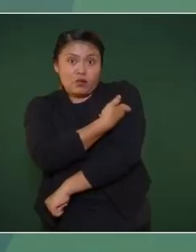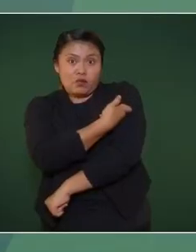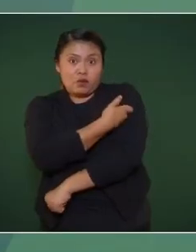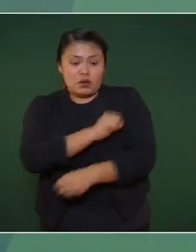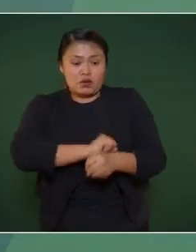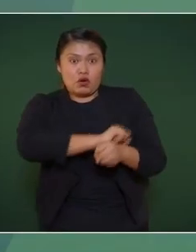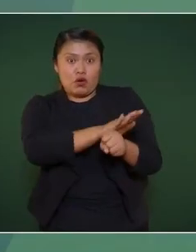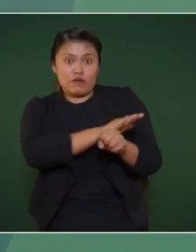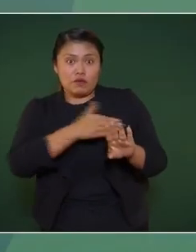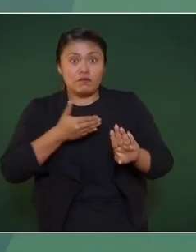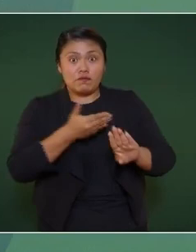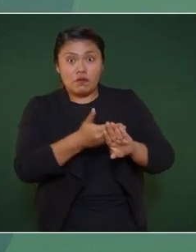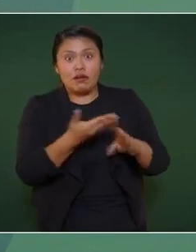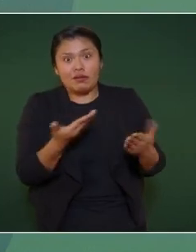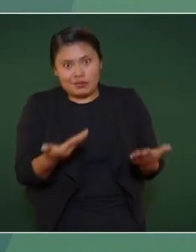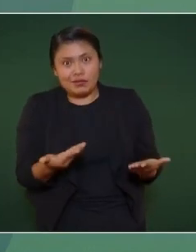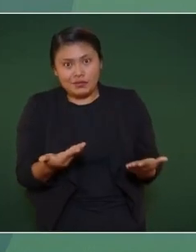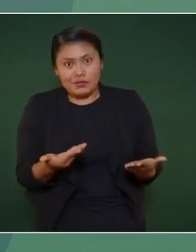porque